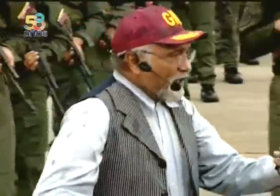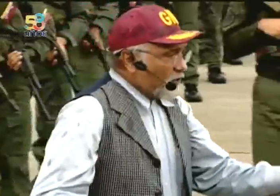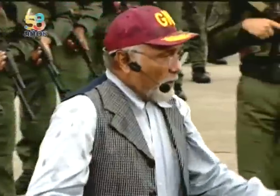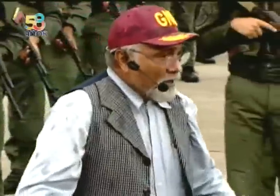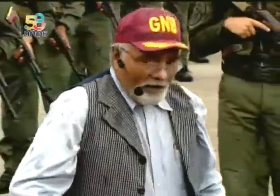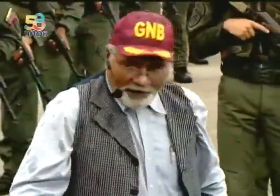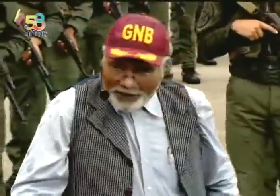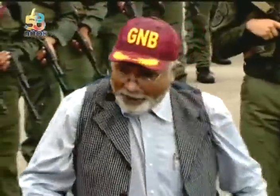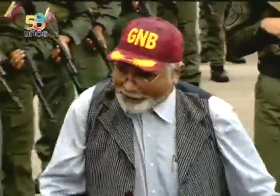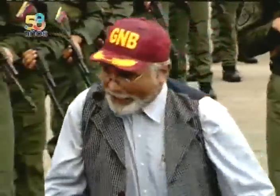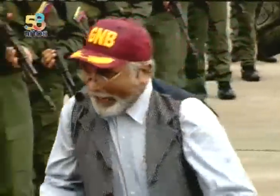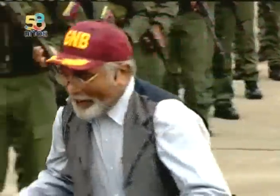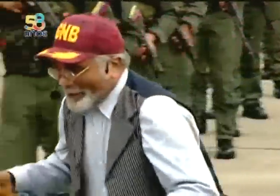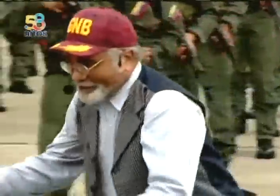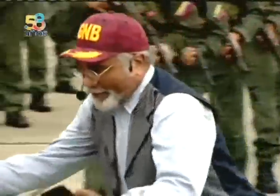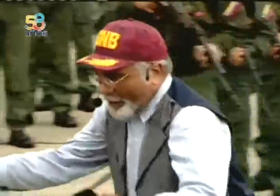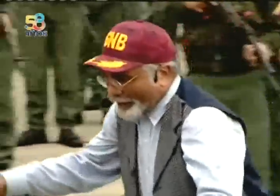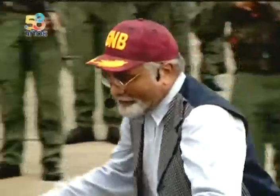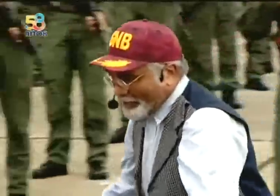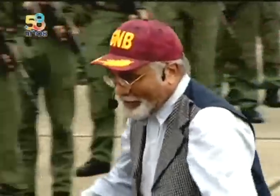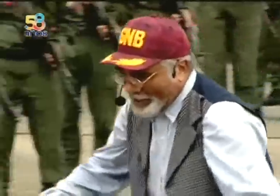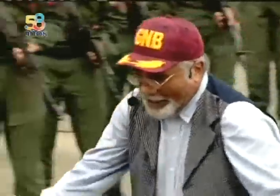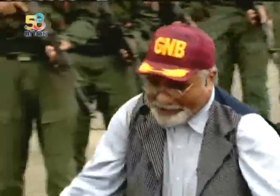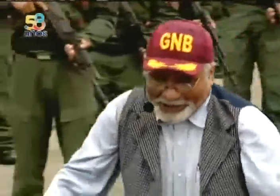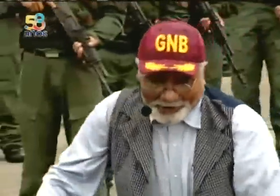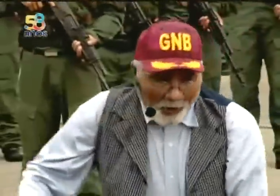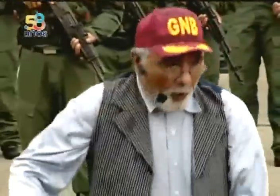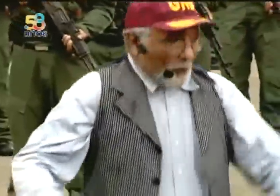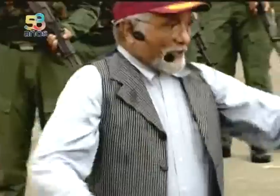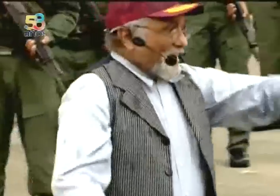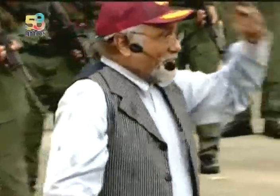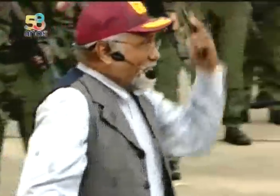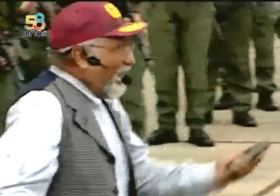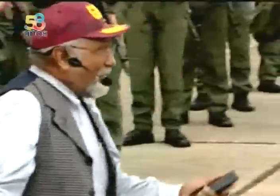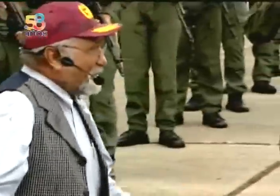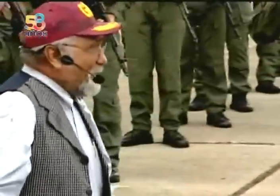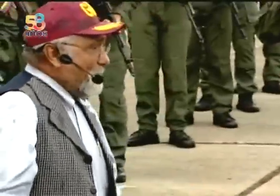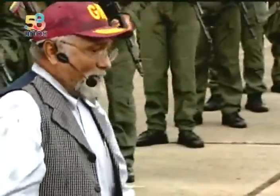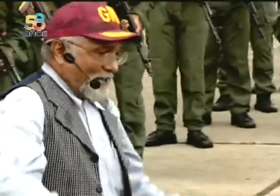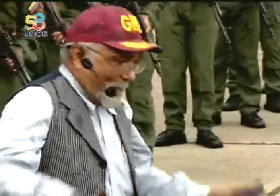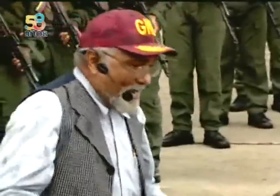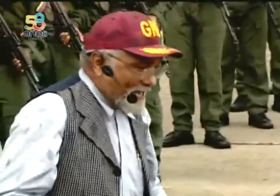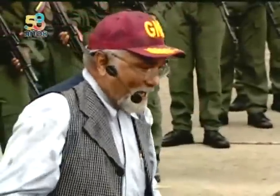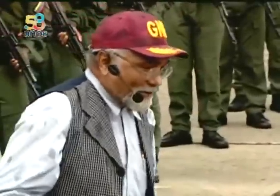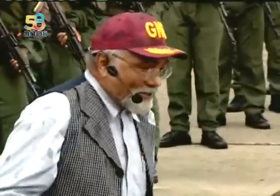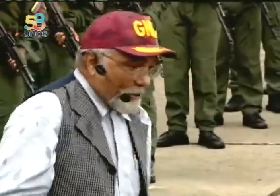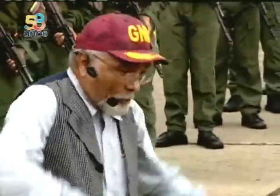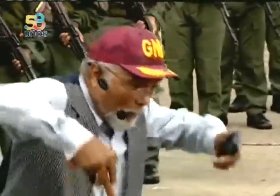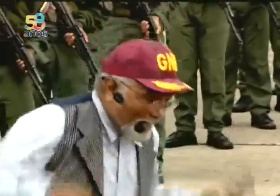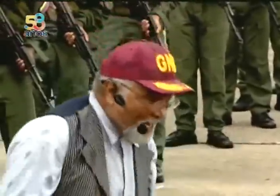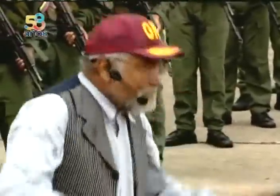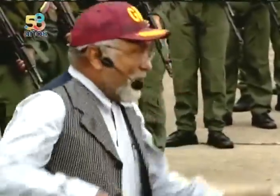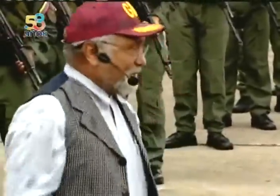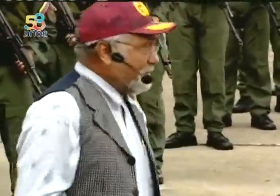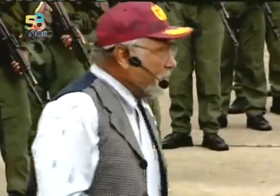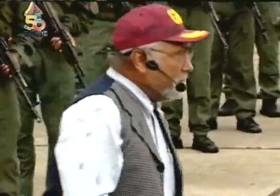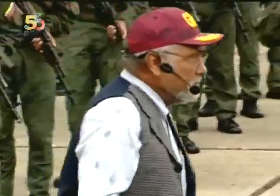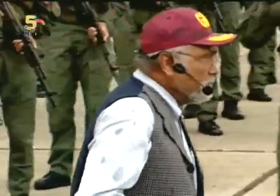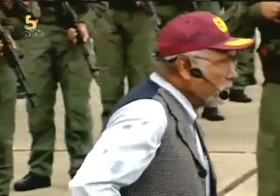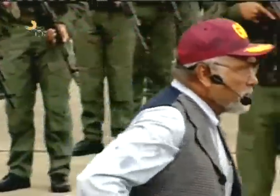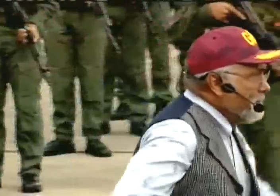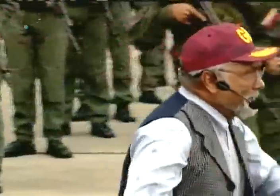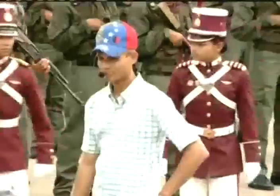Pero, Andresito, es que cada vez que veo estas orquestadas y maquiavélicas